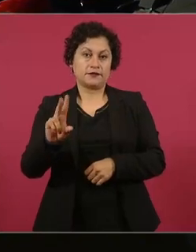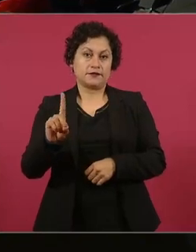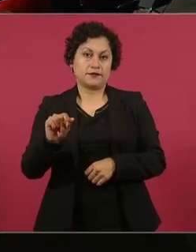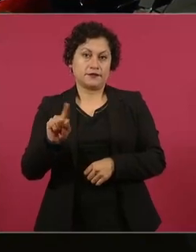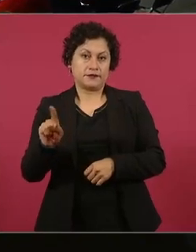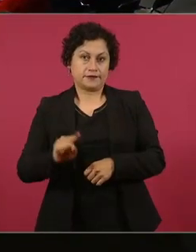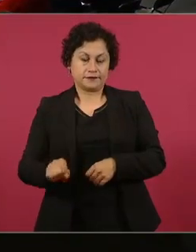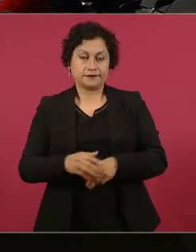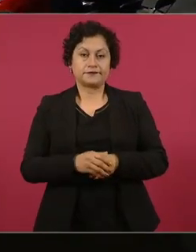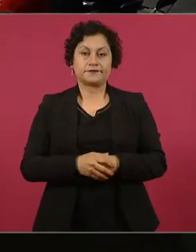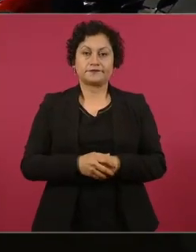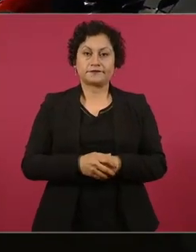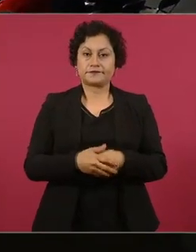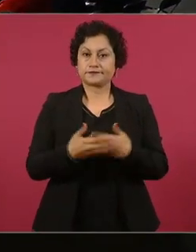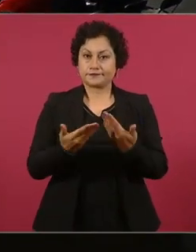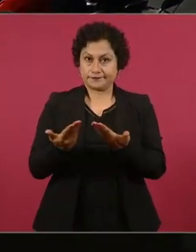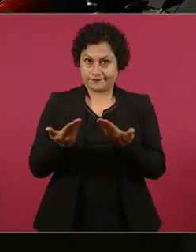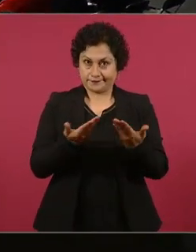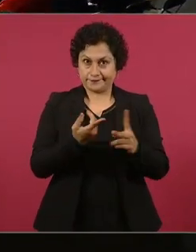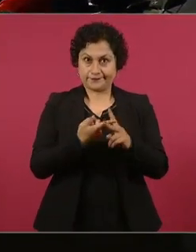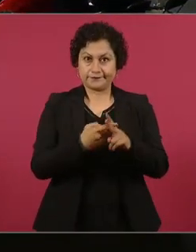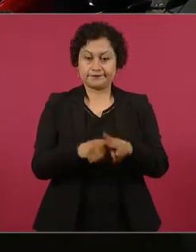Entonces, vamos a comenzar.